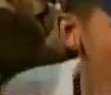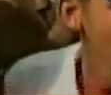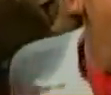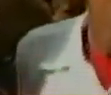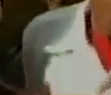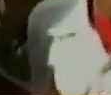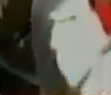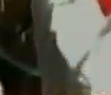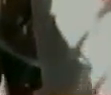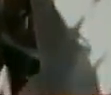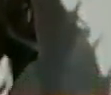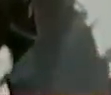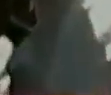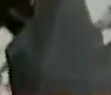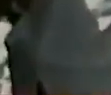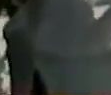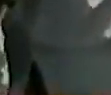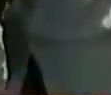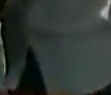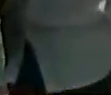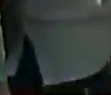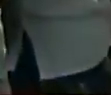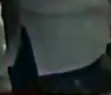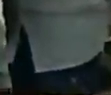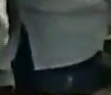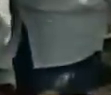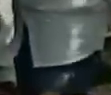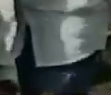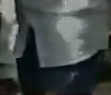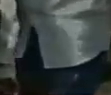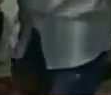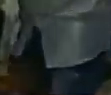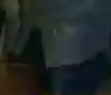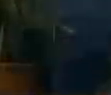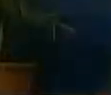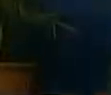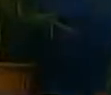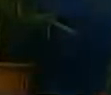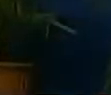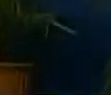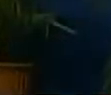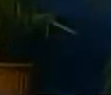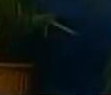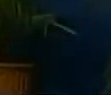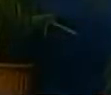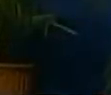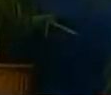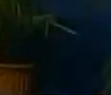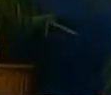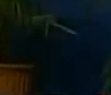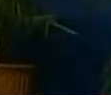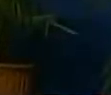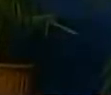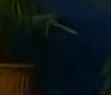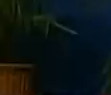Y nosotros somos los responsables. Eso es culpa de nosotros, los maestros.